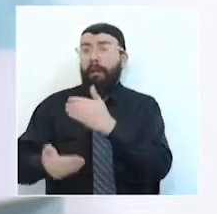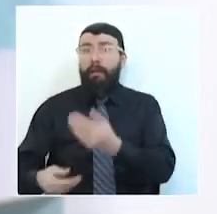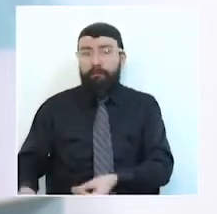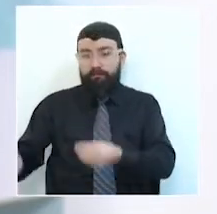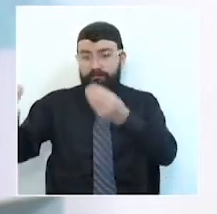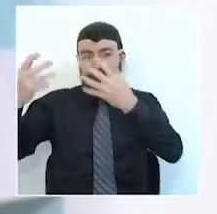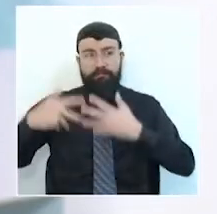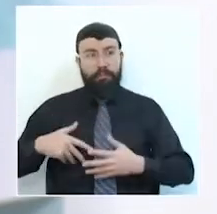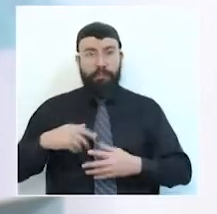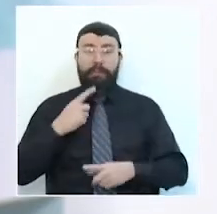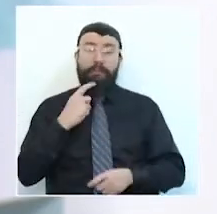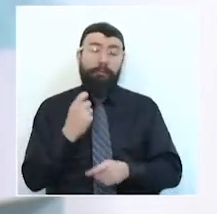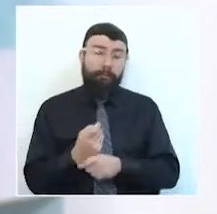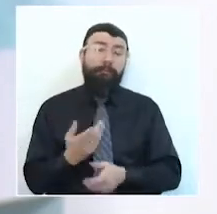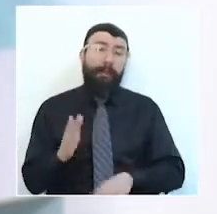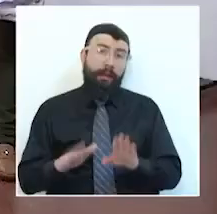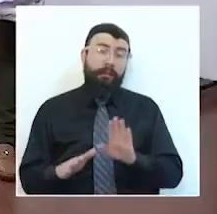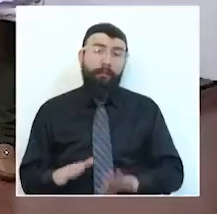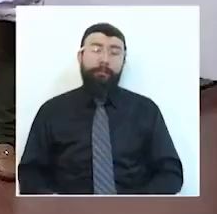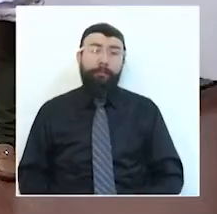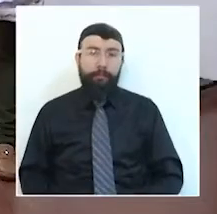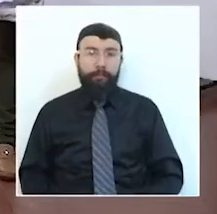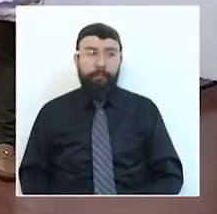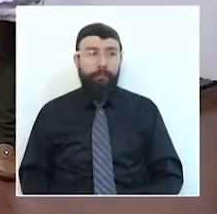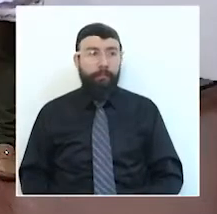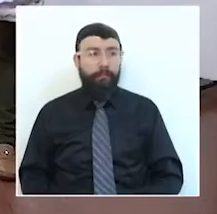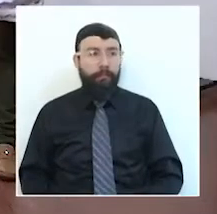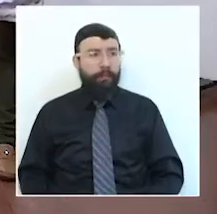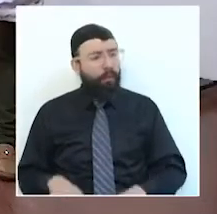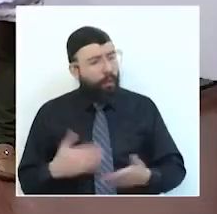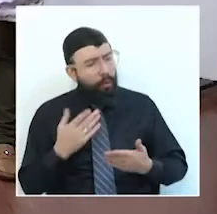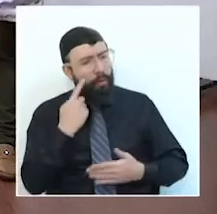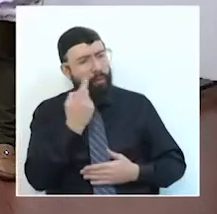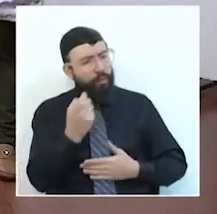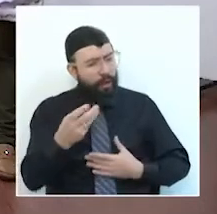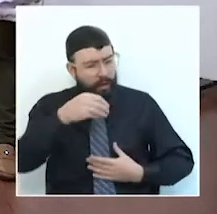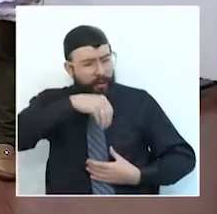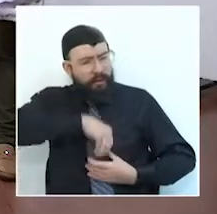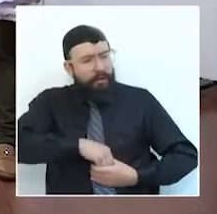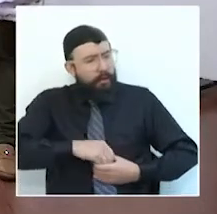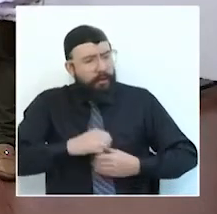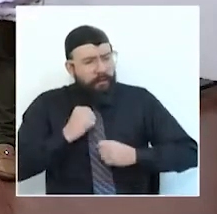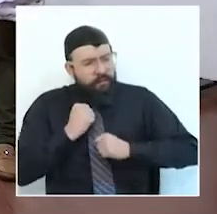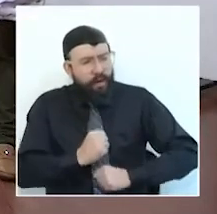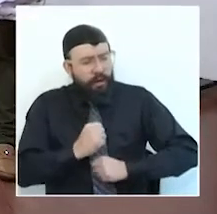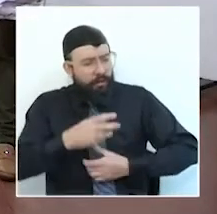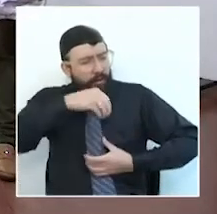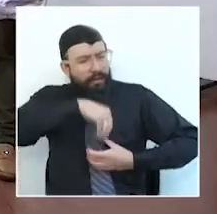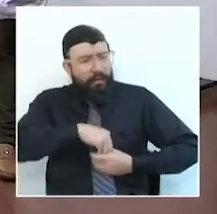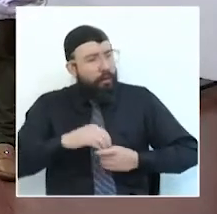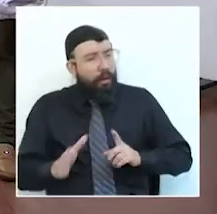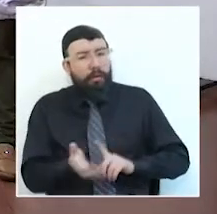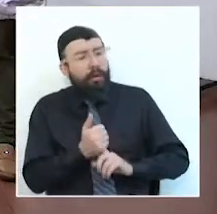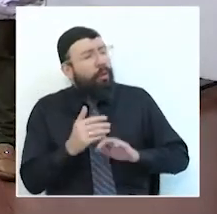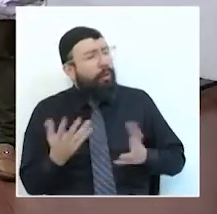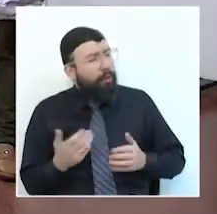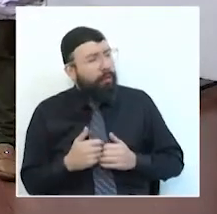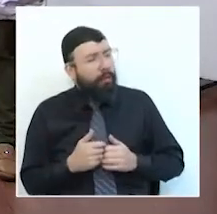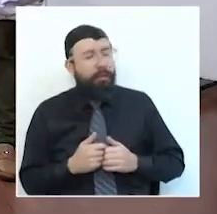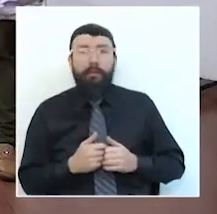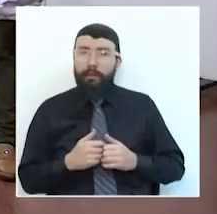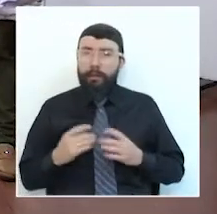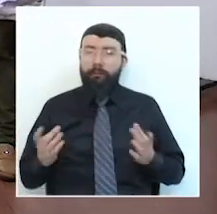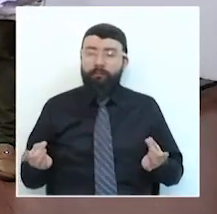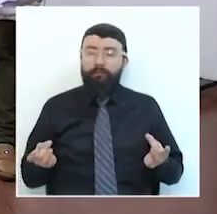más disruptivos y como nunca acabamos de suficiente dios bueno está claro que es a través de la meditación a